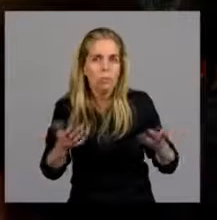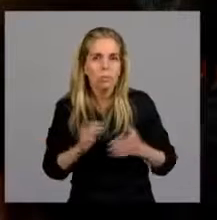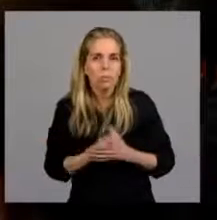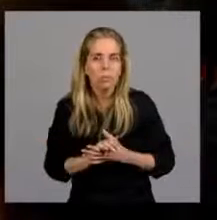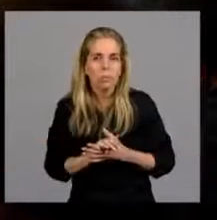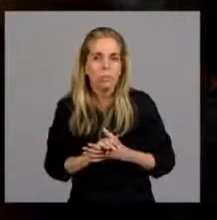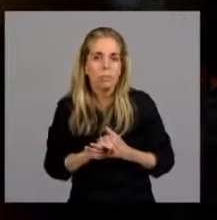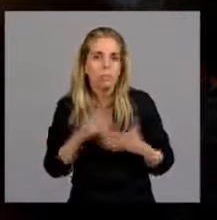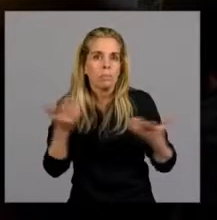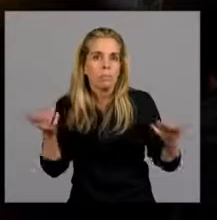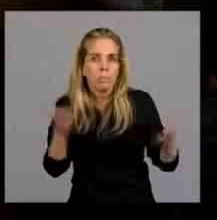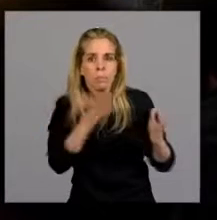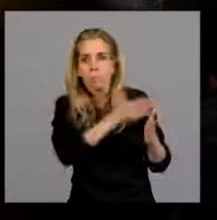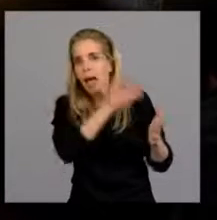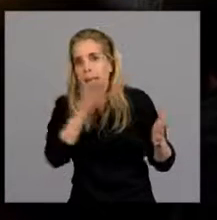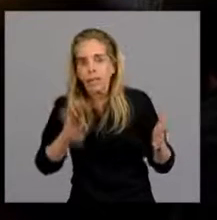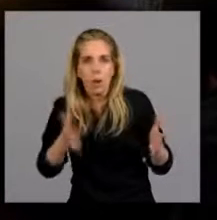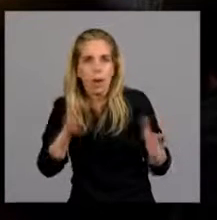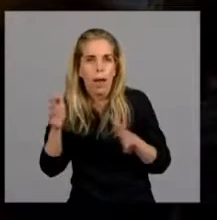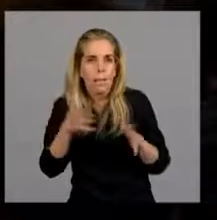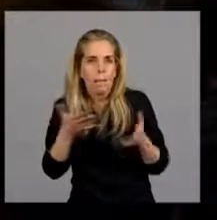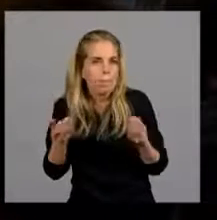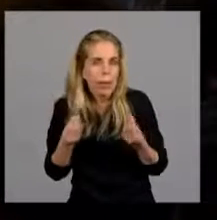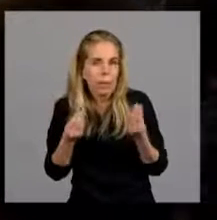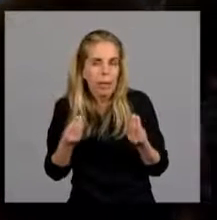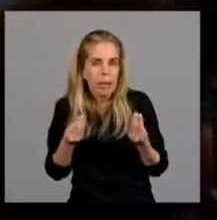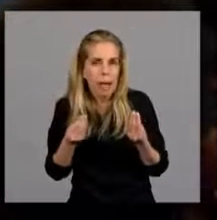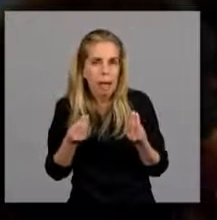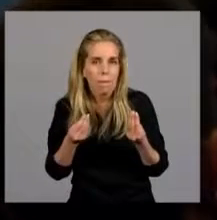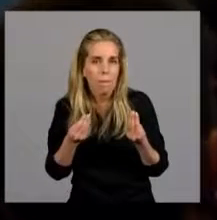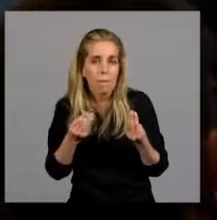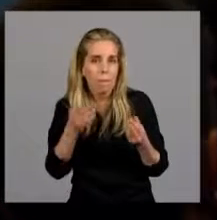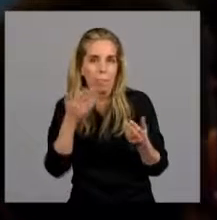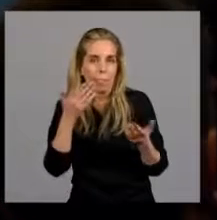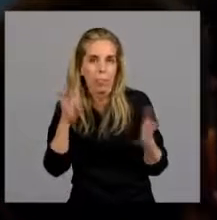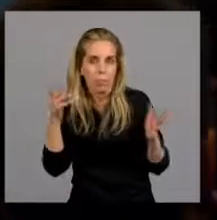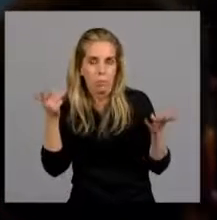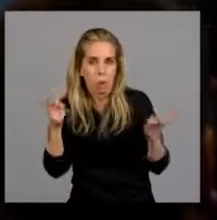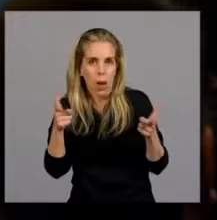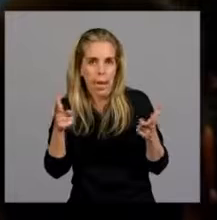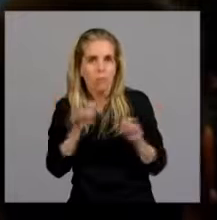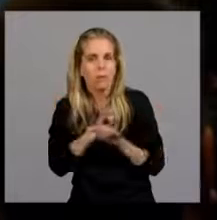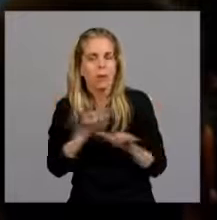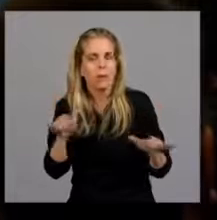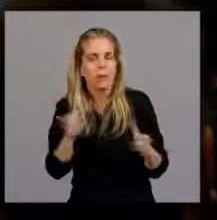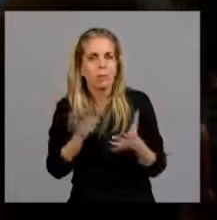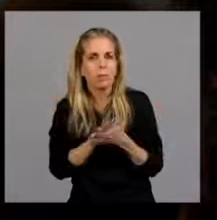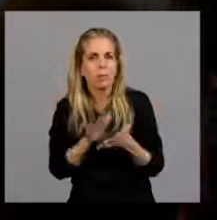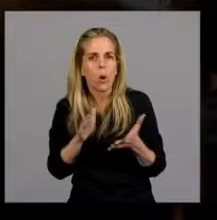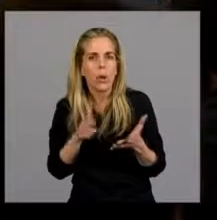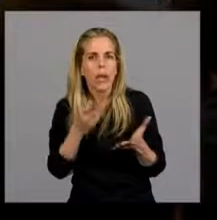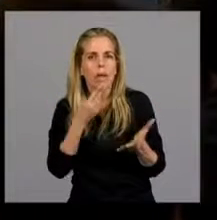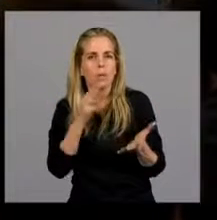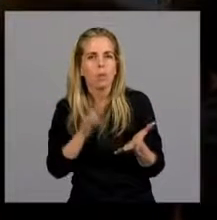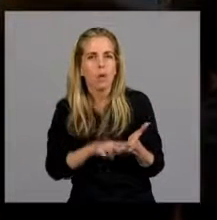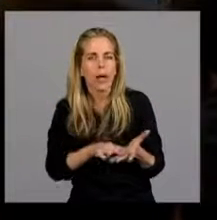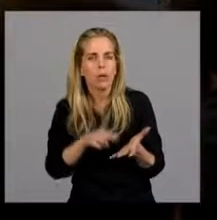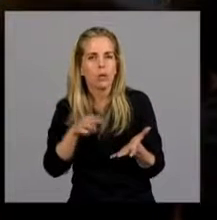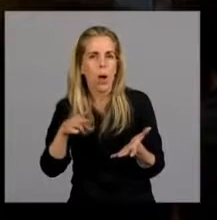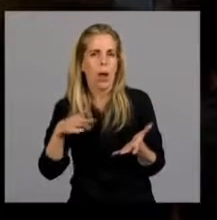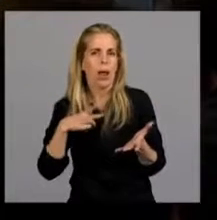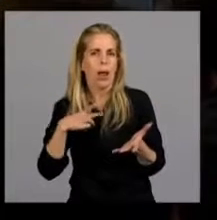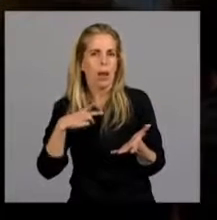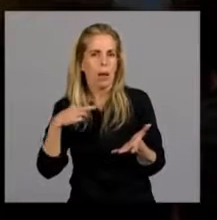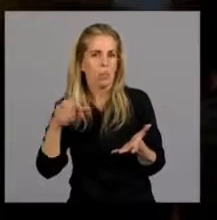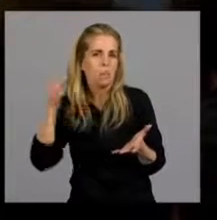Se viene demorando, por lo menos no pareció últimamente, que el impuesto a las grandes